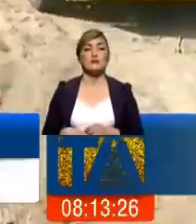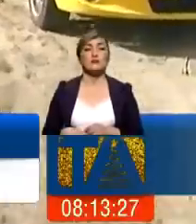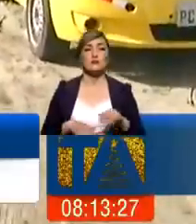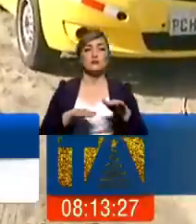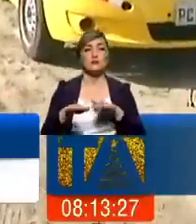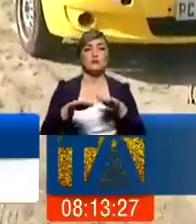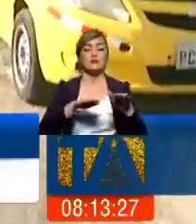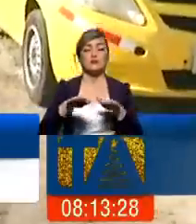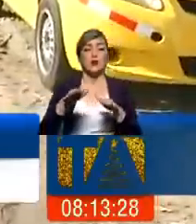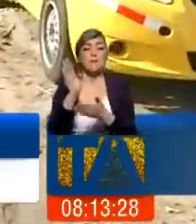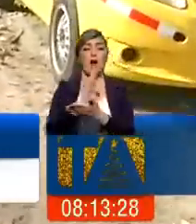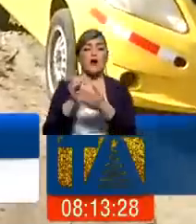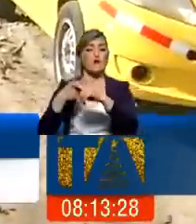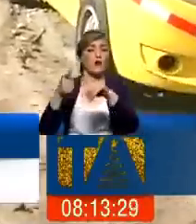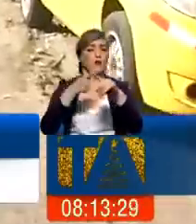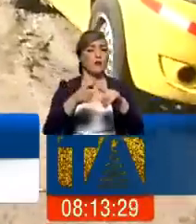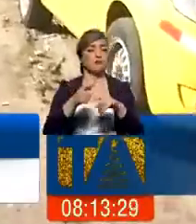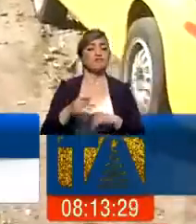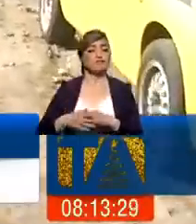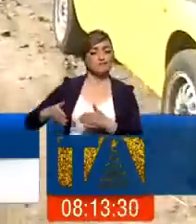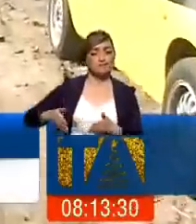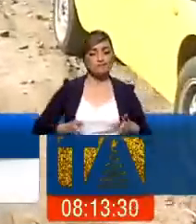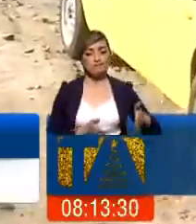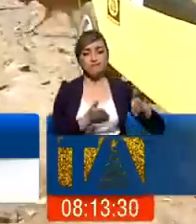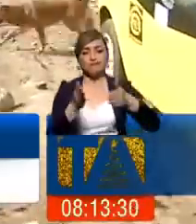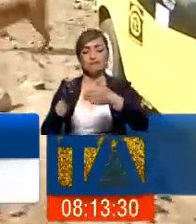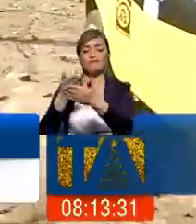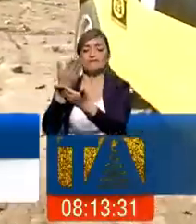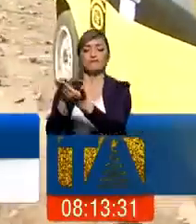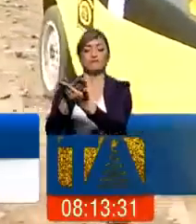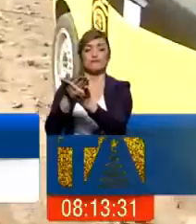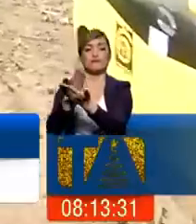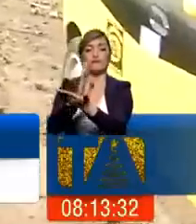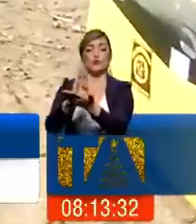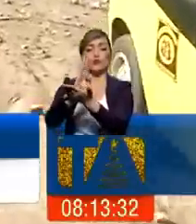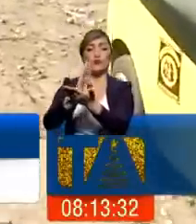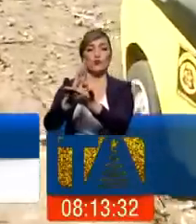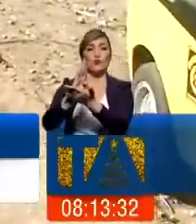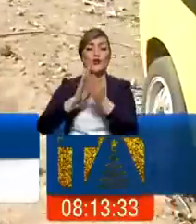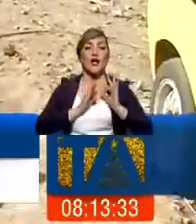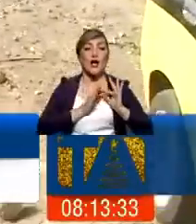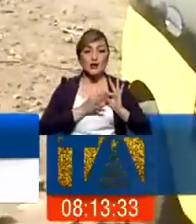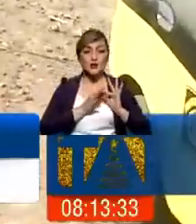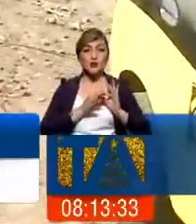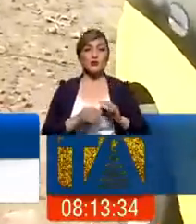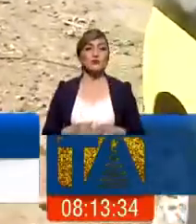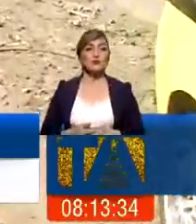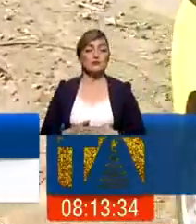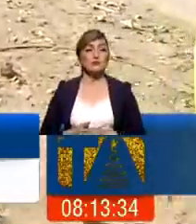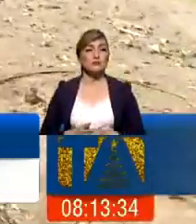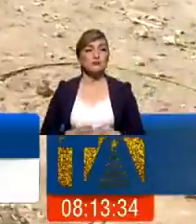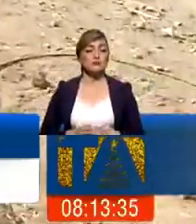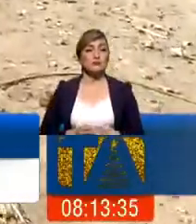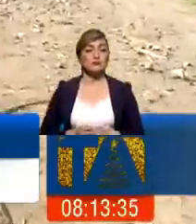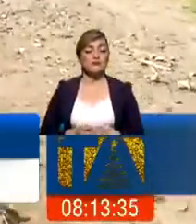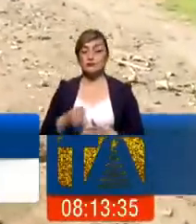aquí muchos barrios y es la prolongación que se va al barrio San Juan de Calderón. Ahora, ustedes nos comentaban